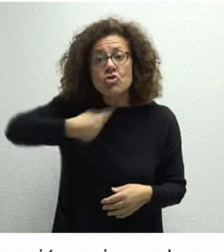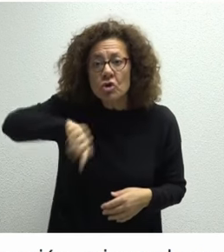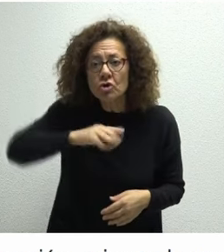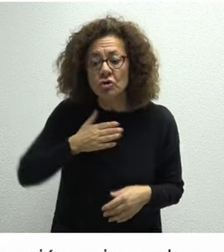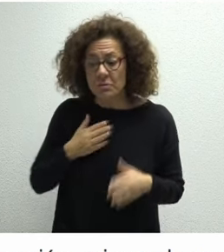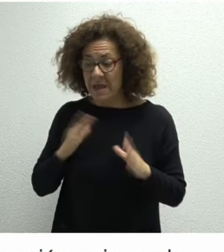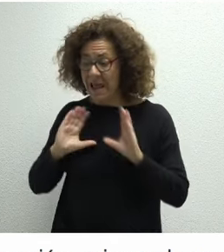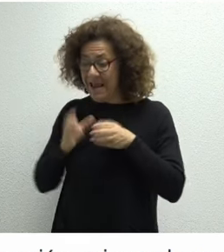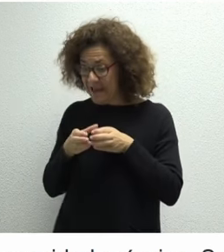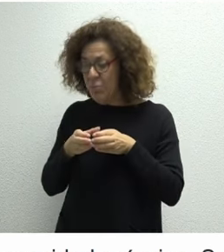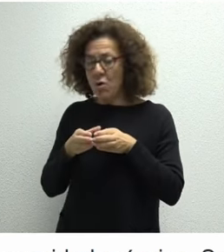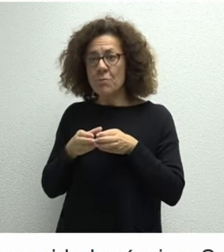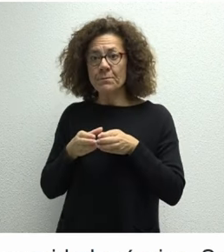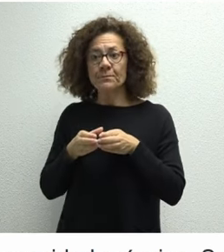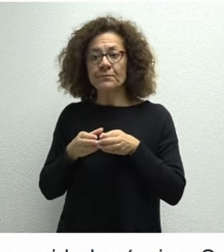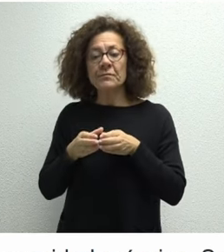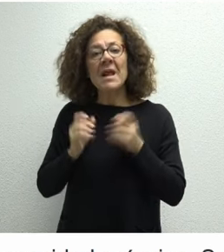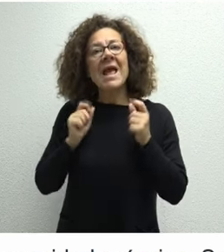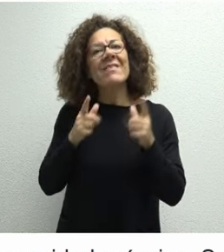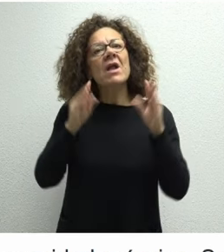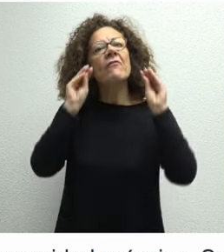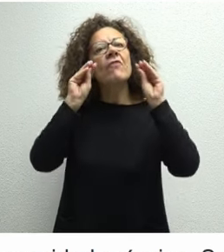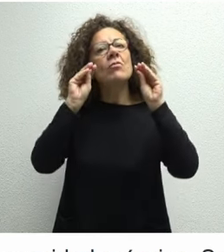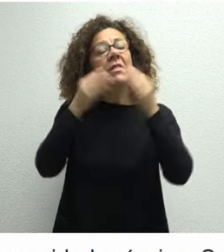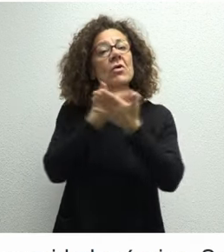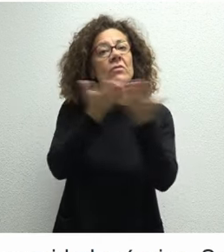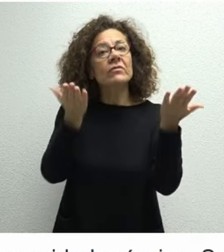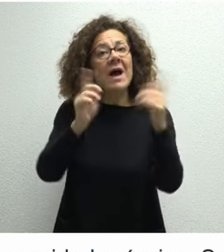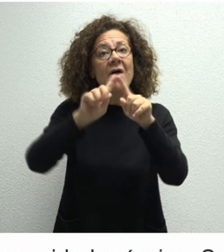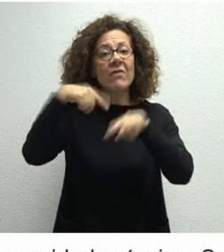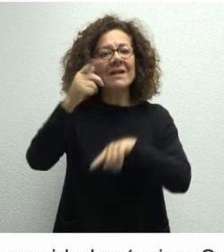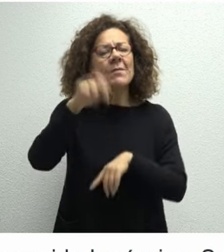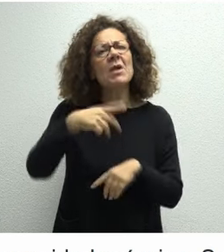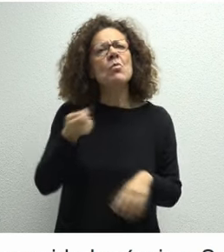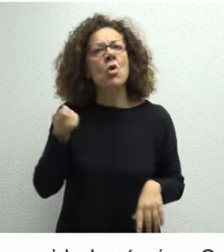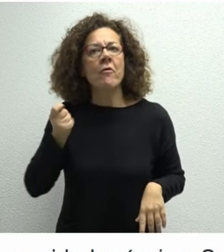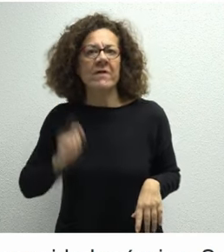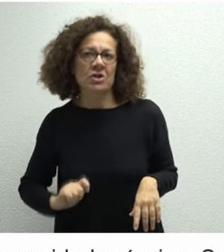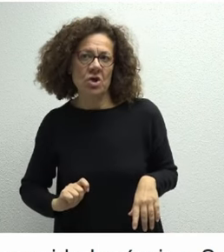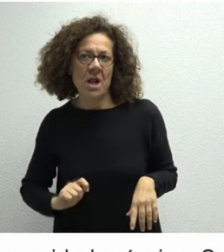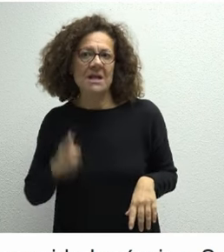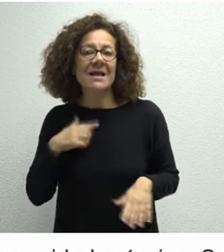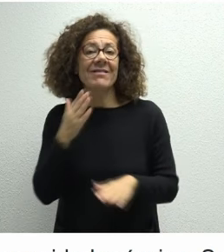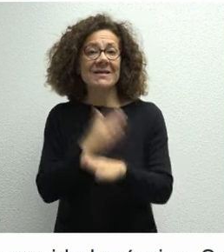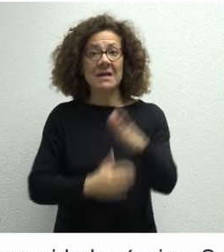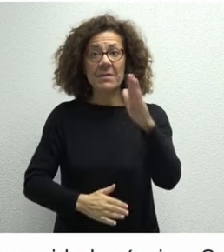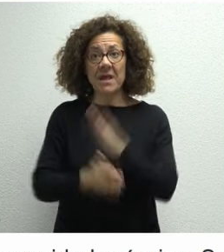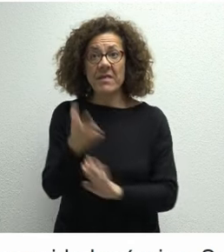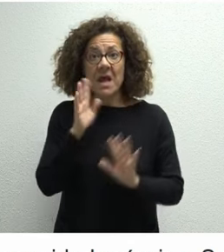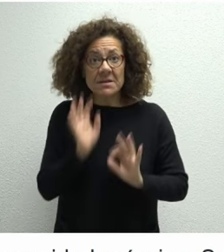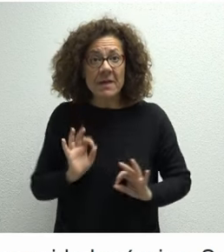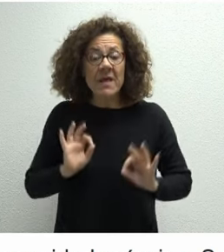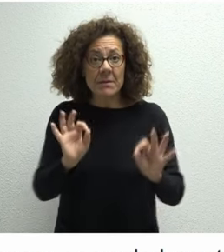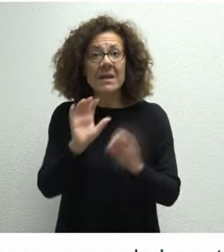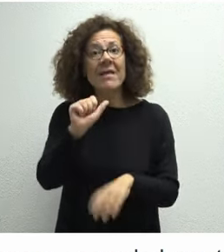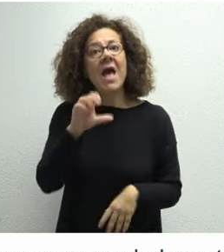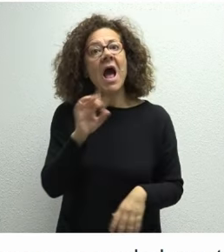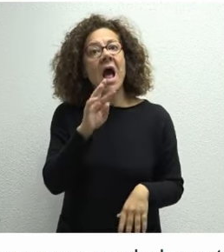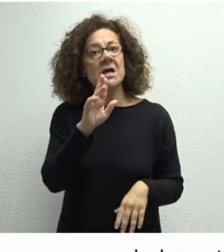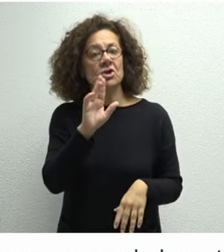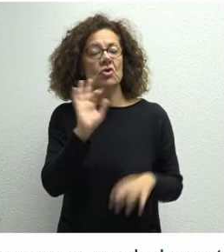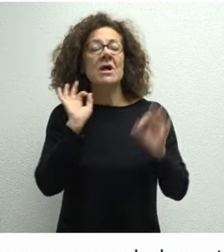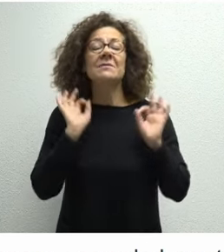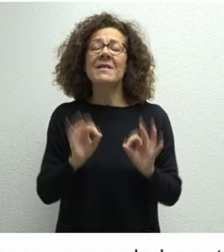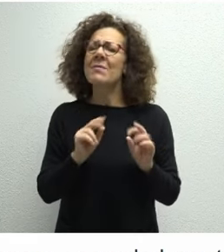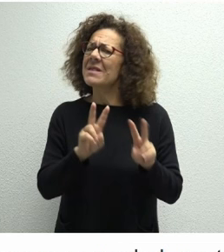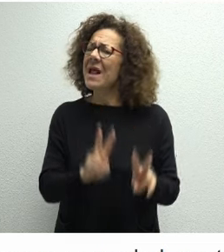equipo y dar formación externa también a Los profesionales de discapacidad sobre todo de de astor no Y sobre todo los